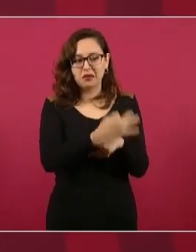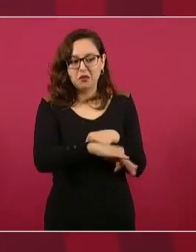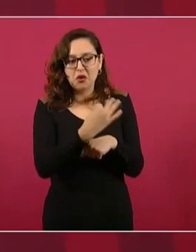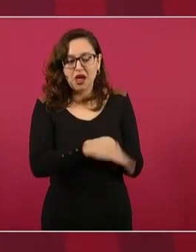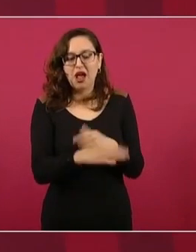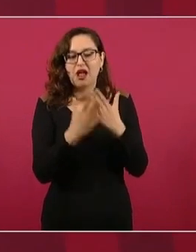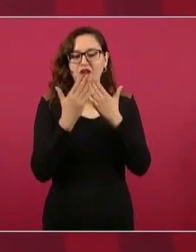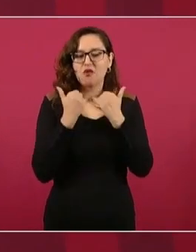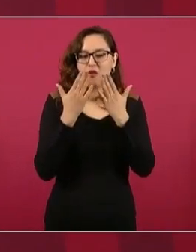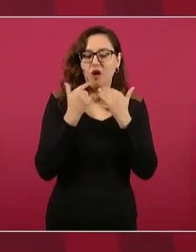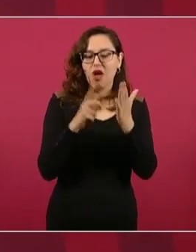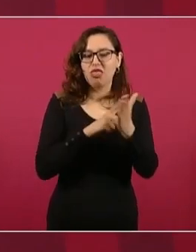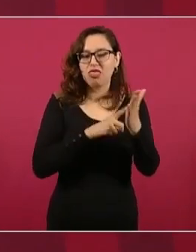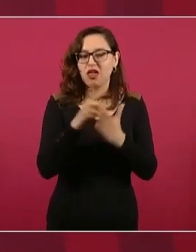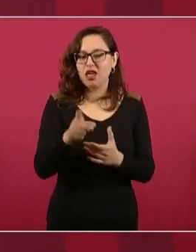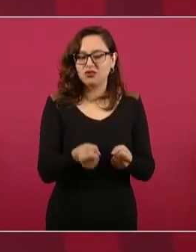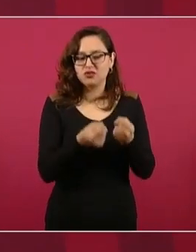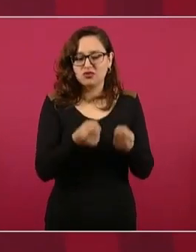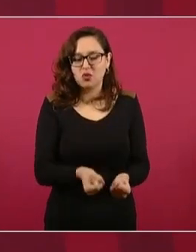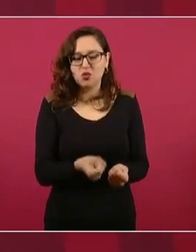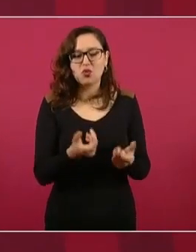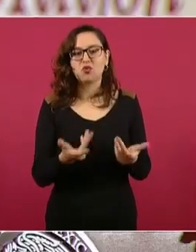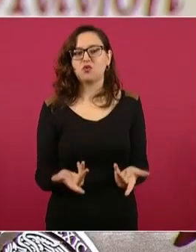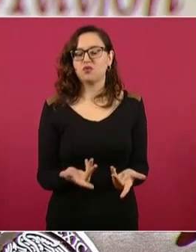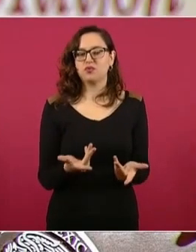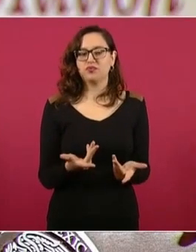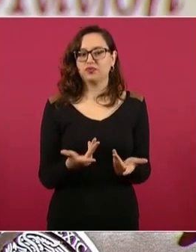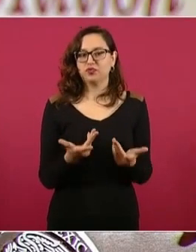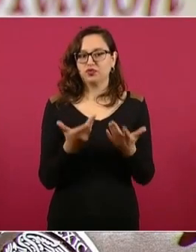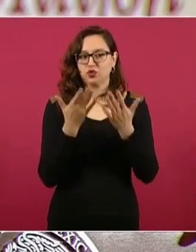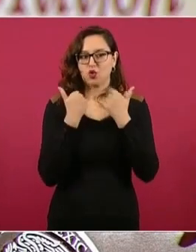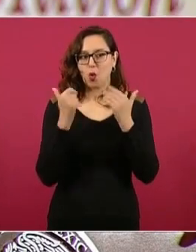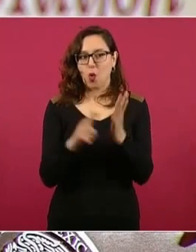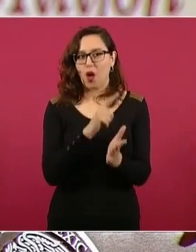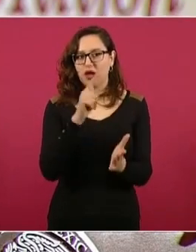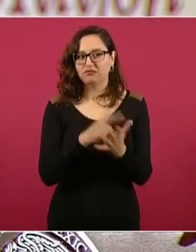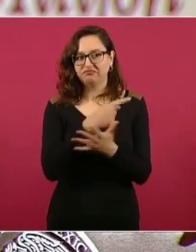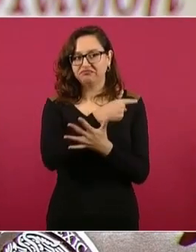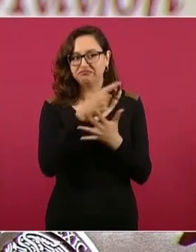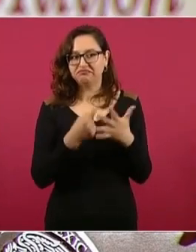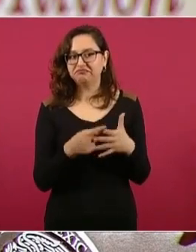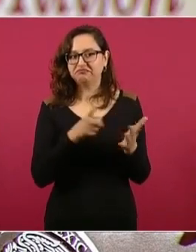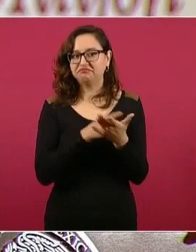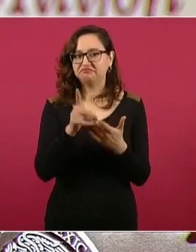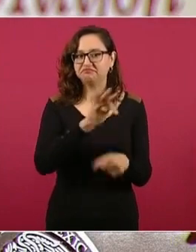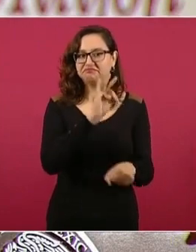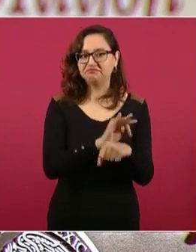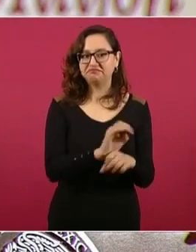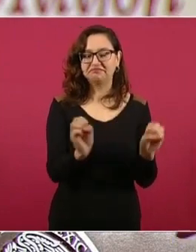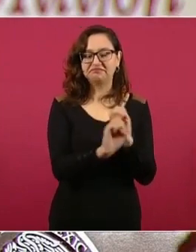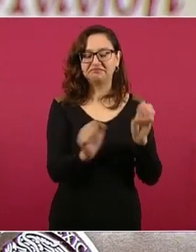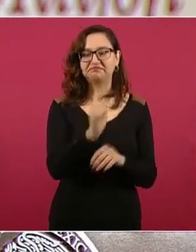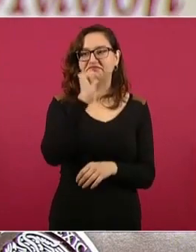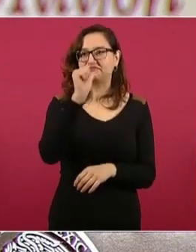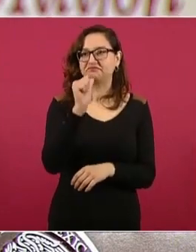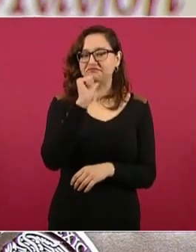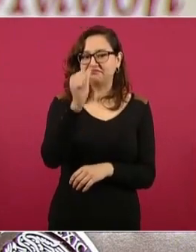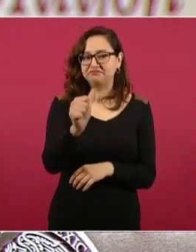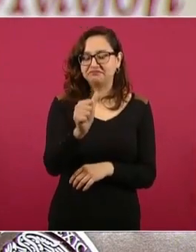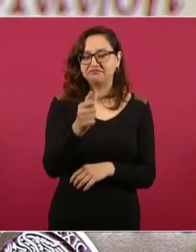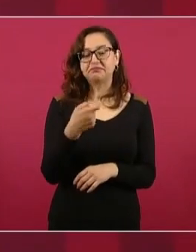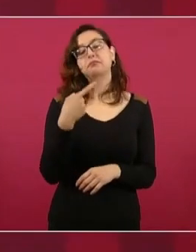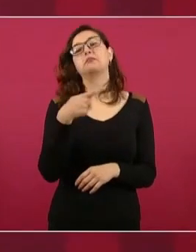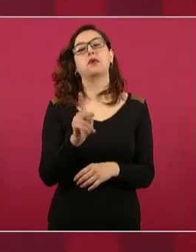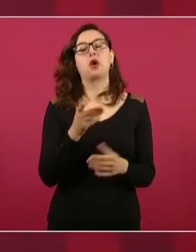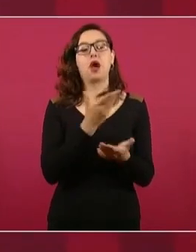tienen seguridad social en una proporción mayoritaria de quienes laboran ahí, pero además tienen una